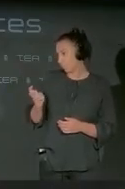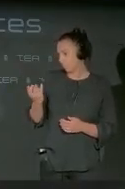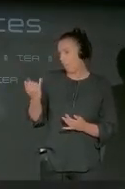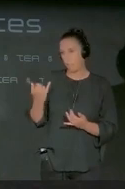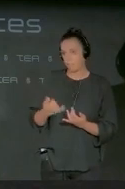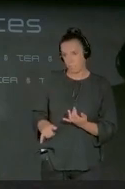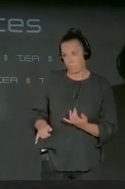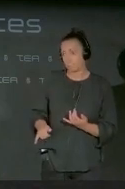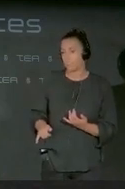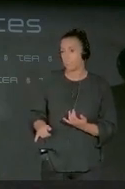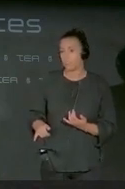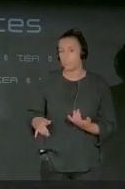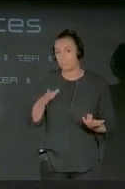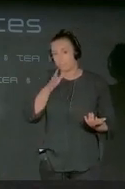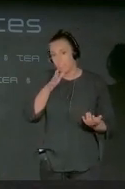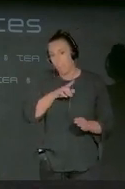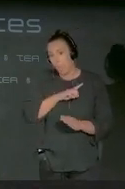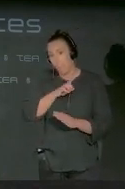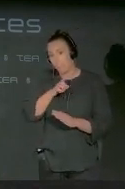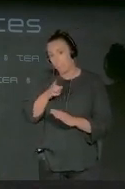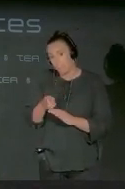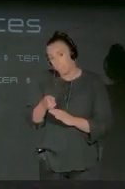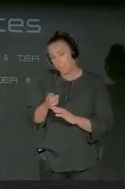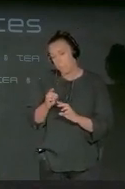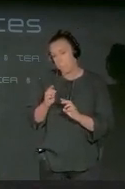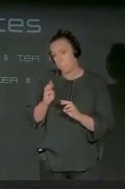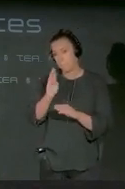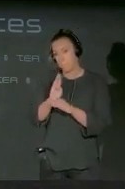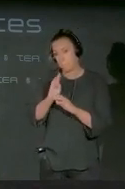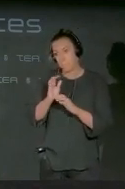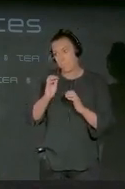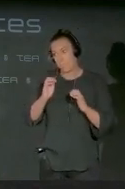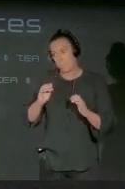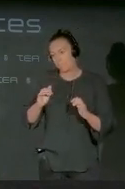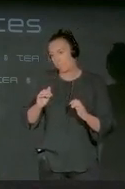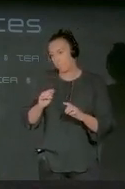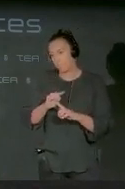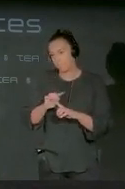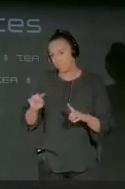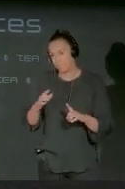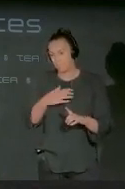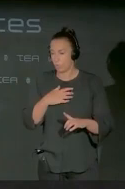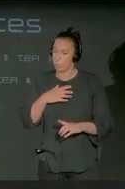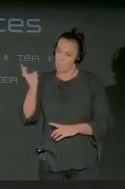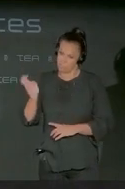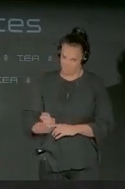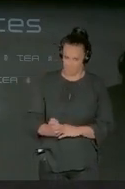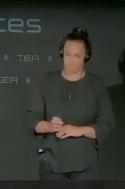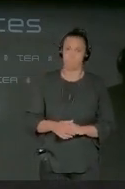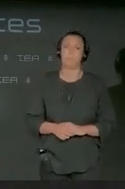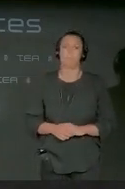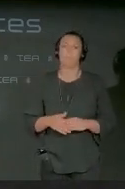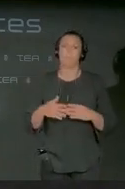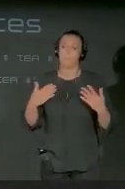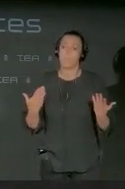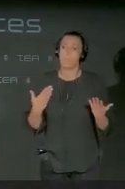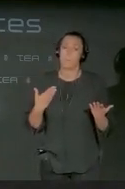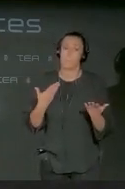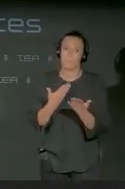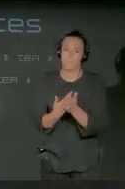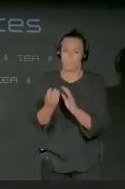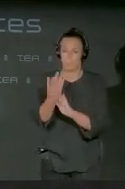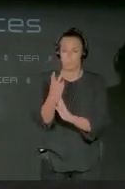finalmente obligaciones derivadas del propio Parlamento le han impedido estar con nosotros hoy. Lo que sí le hemos pedido que nos mandase